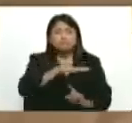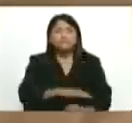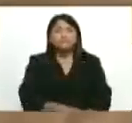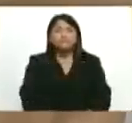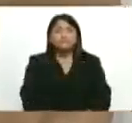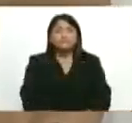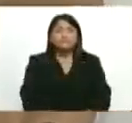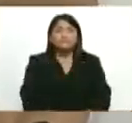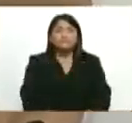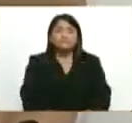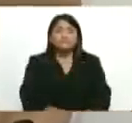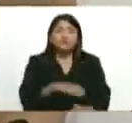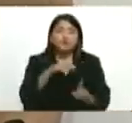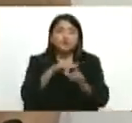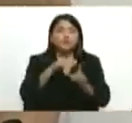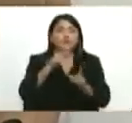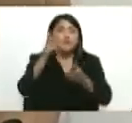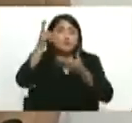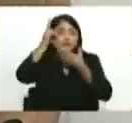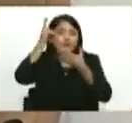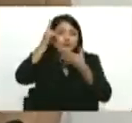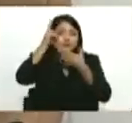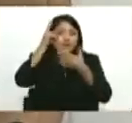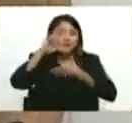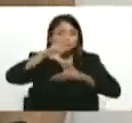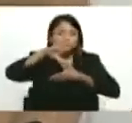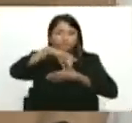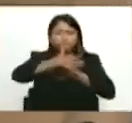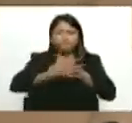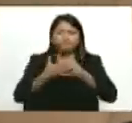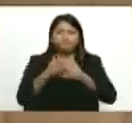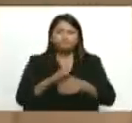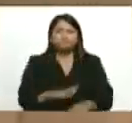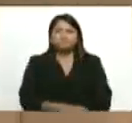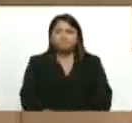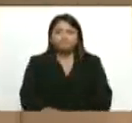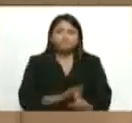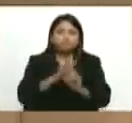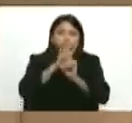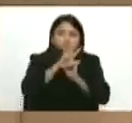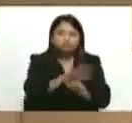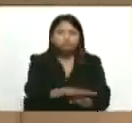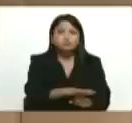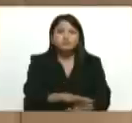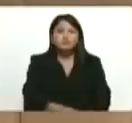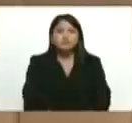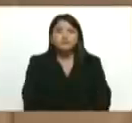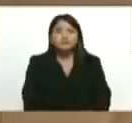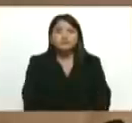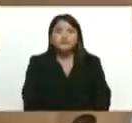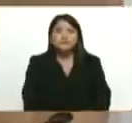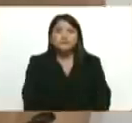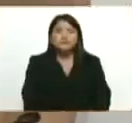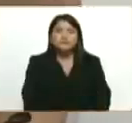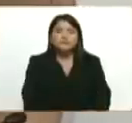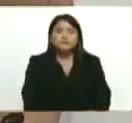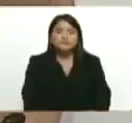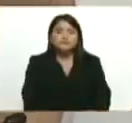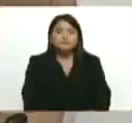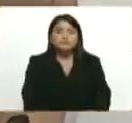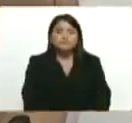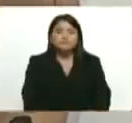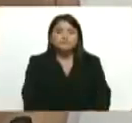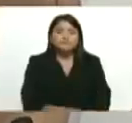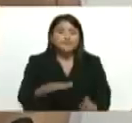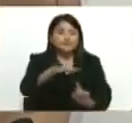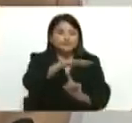contra los pueblos originarios de América. Fue tan brutal que las áreas cultivadas y cultivables